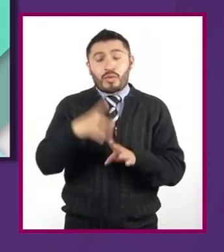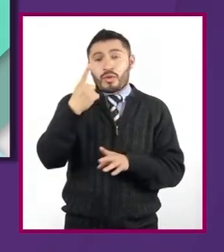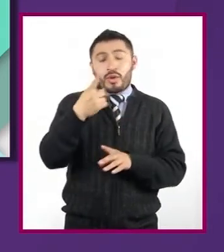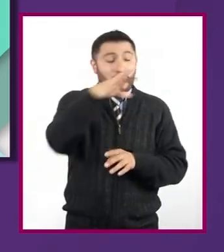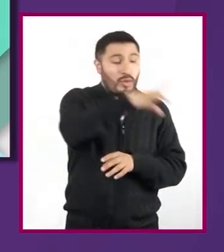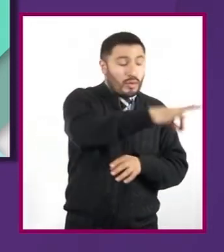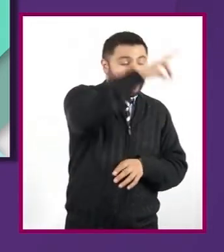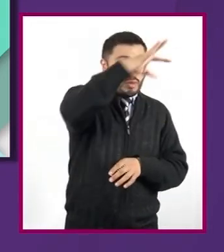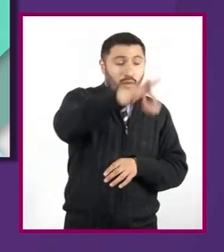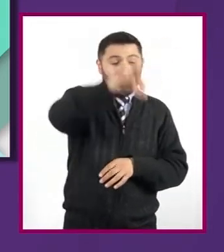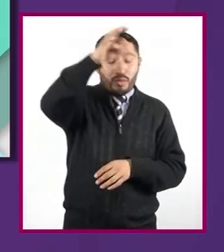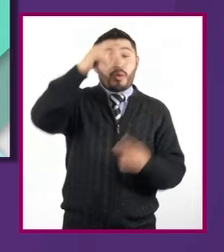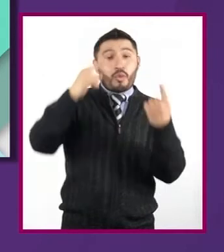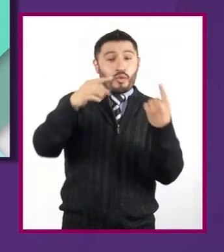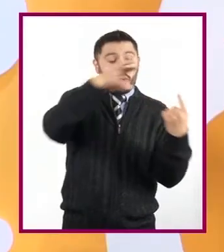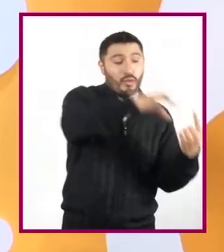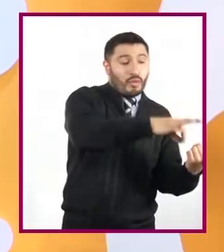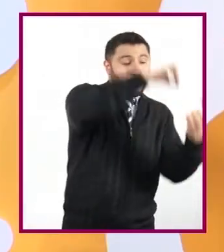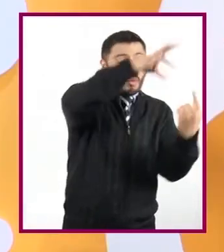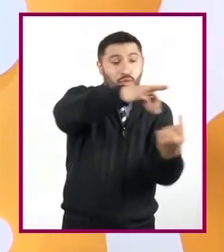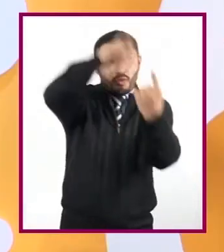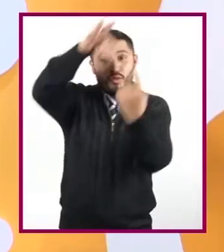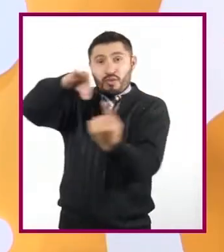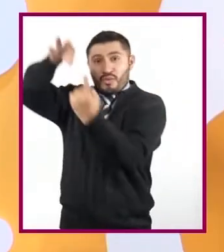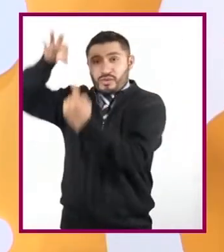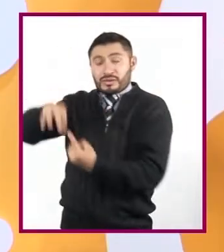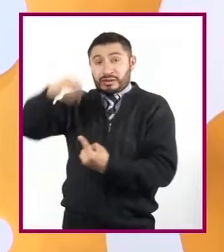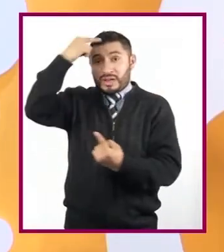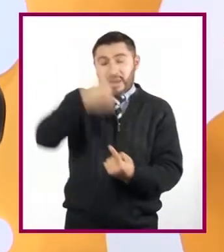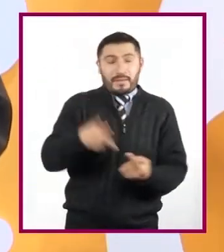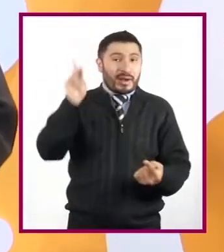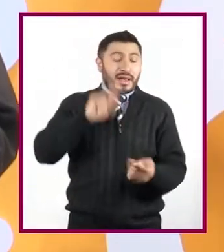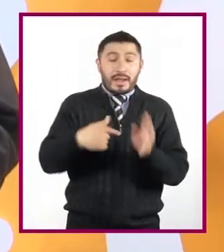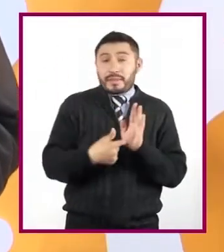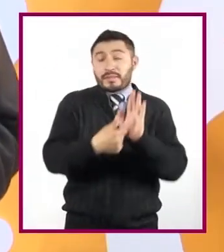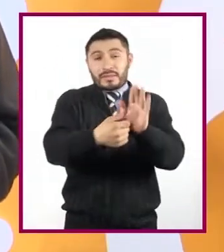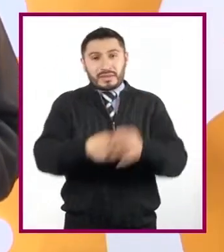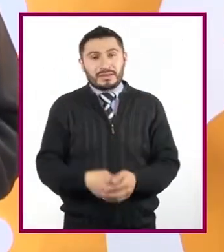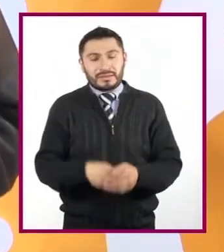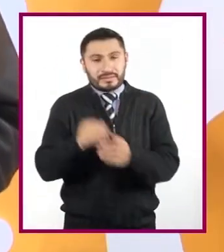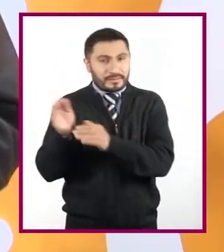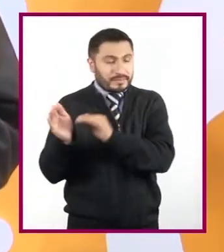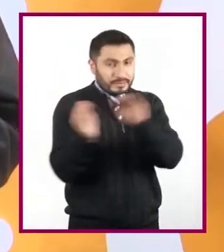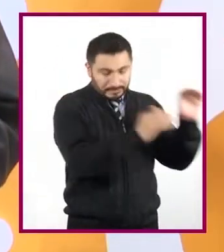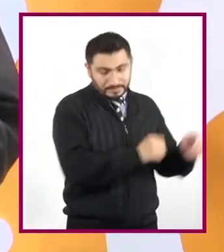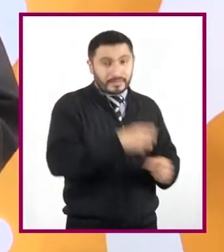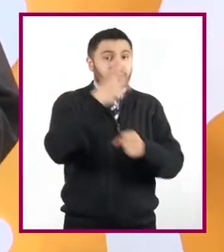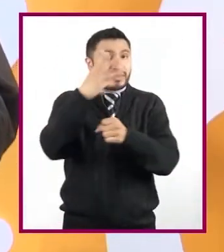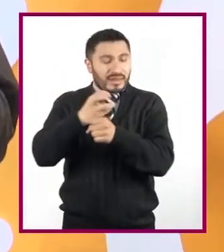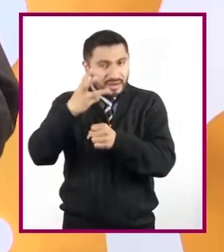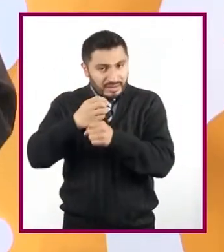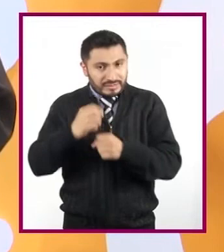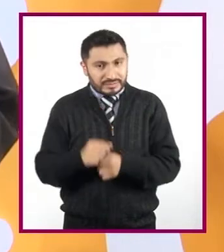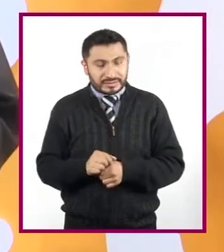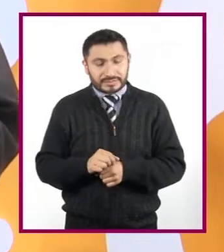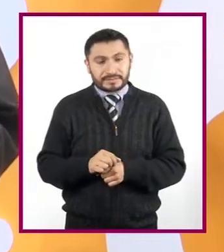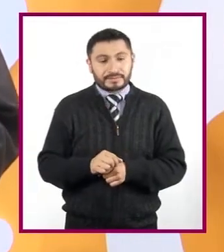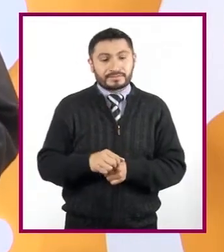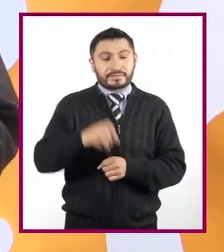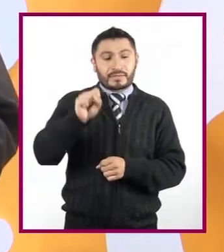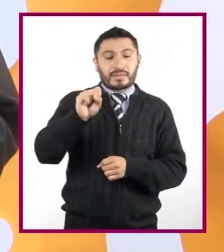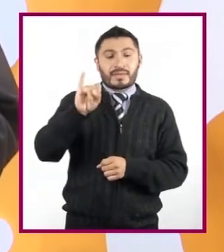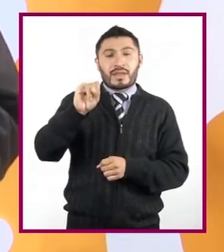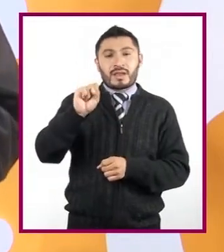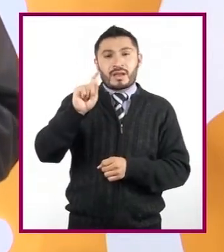estrato para formar la muestra. El tercero es el muestreo sistemático, aquel